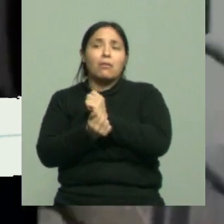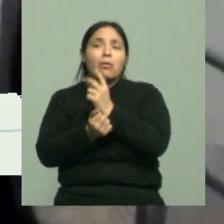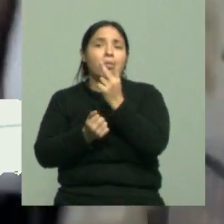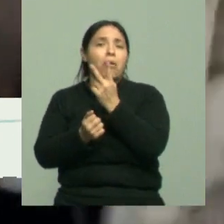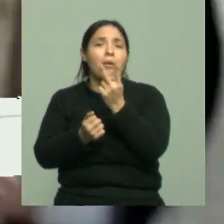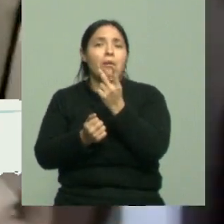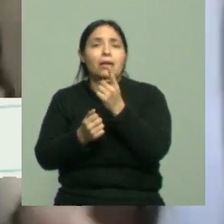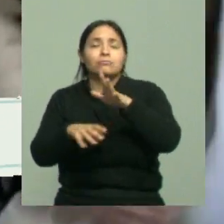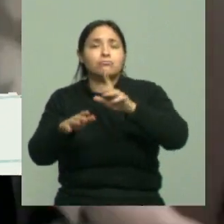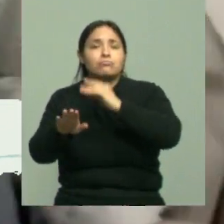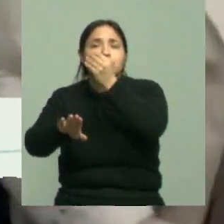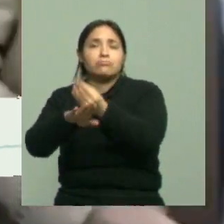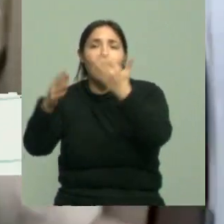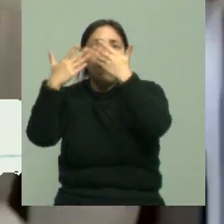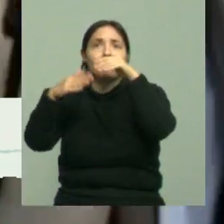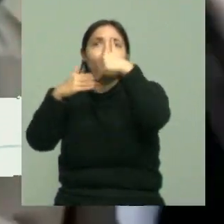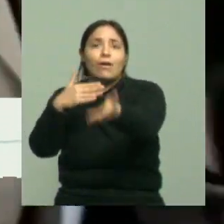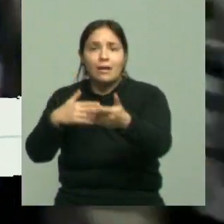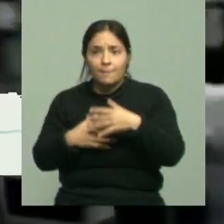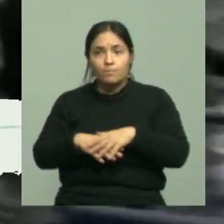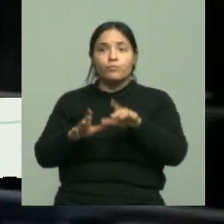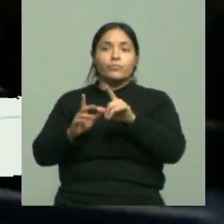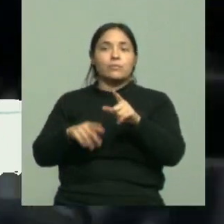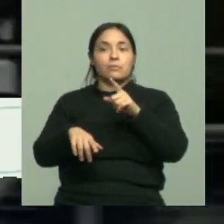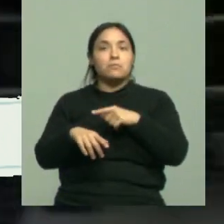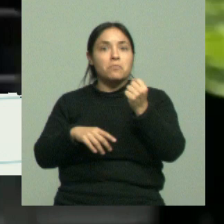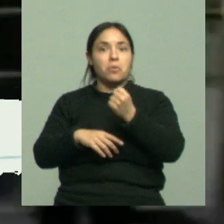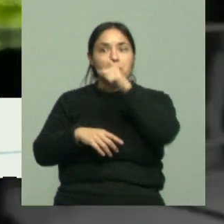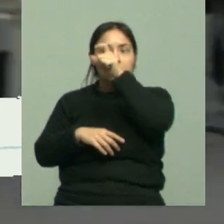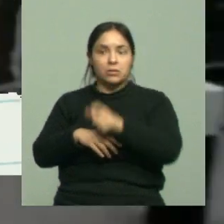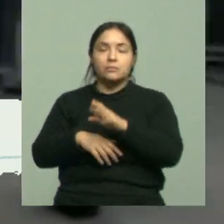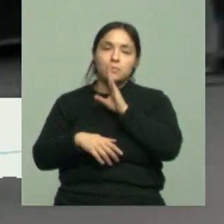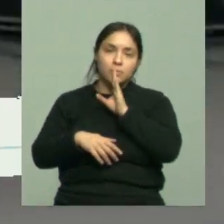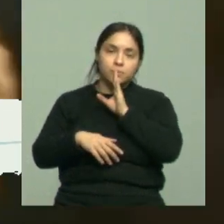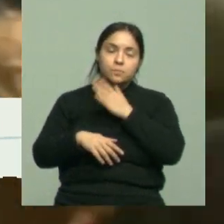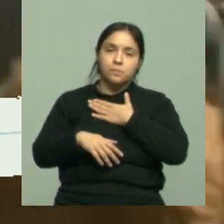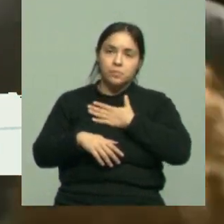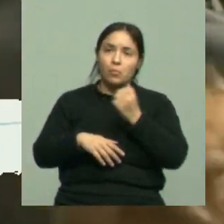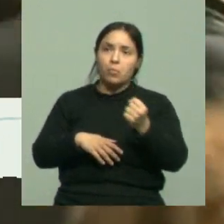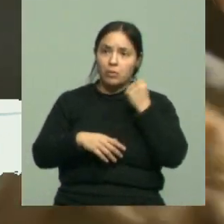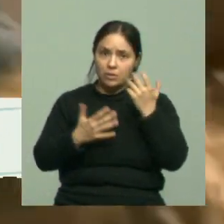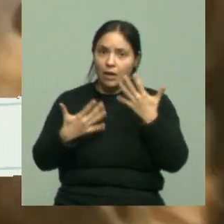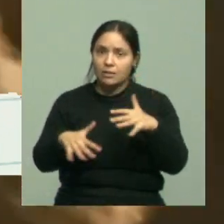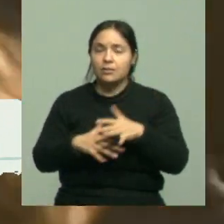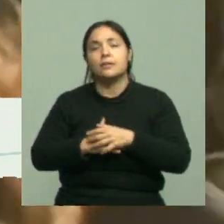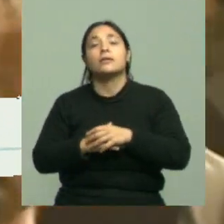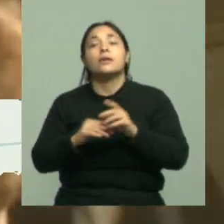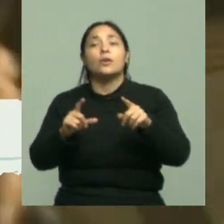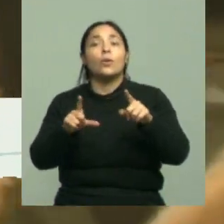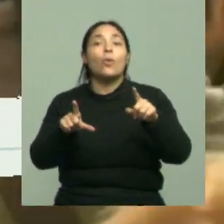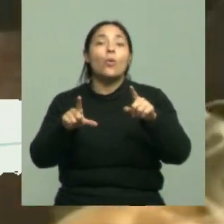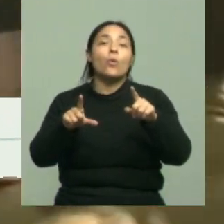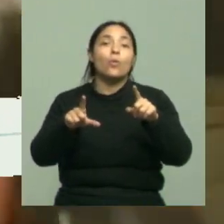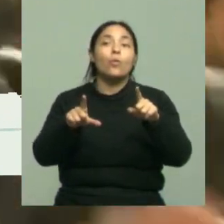que digamos, una templanza importante la de Julian Assange, pero yo creo que hay matices interesantes